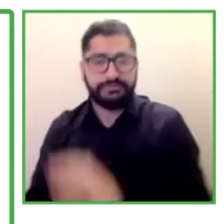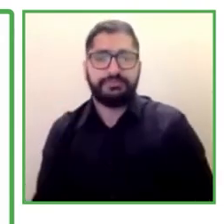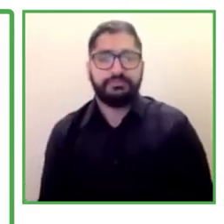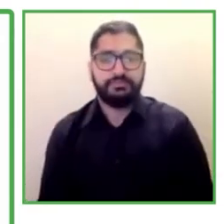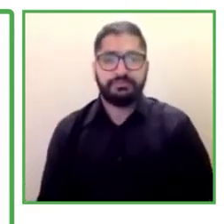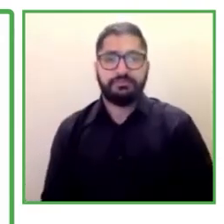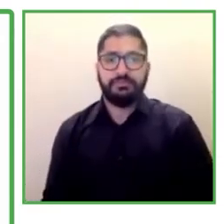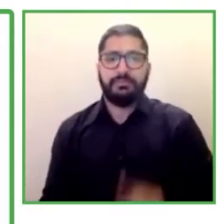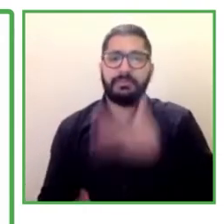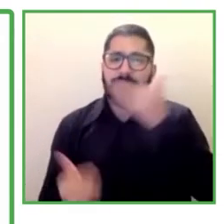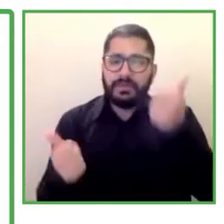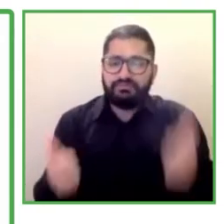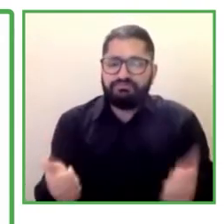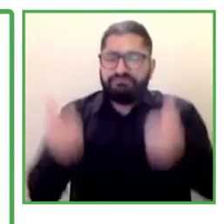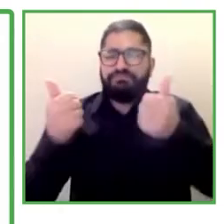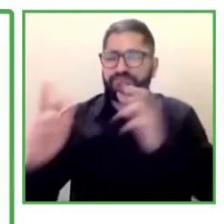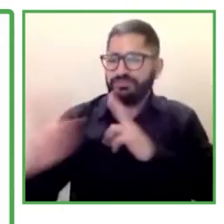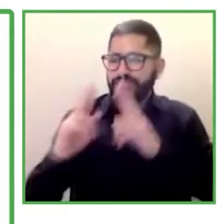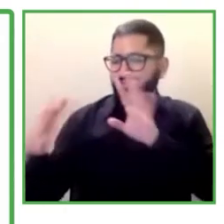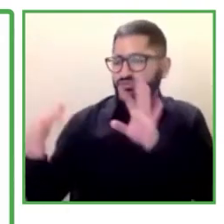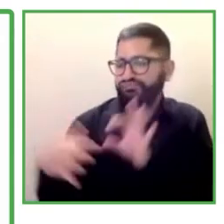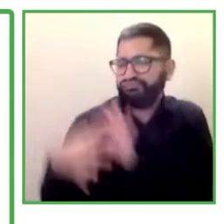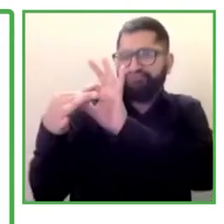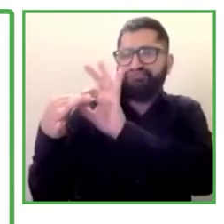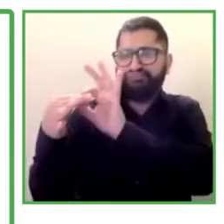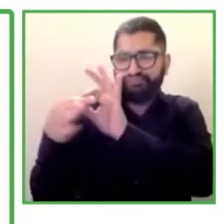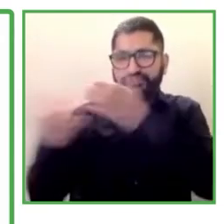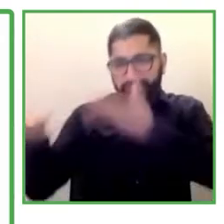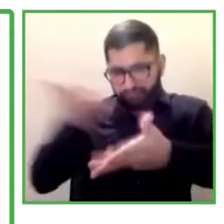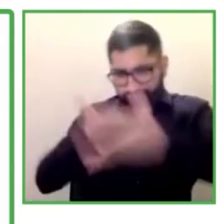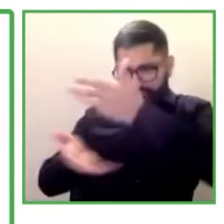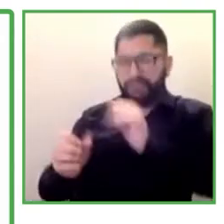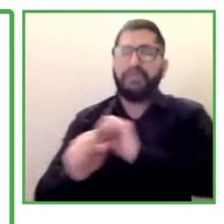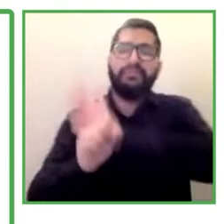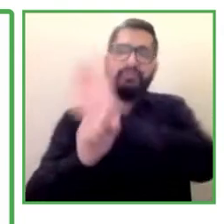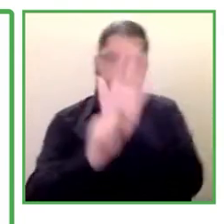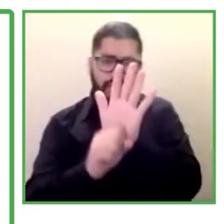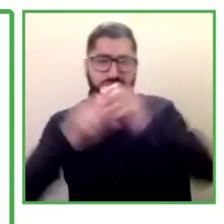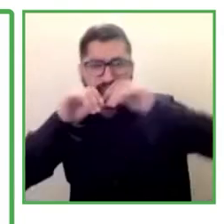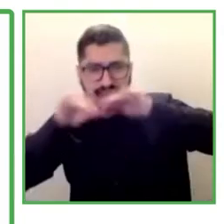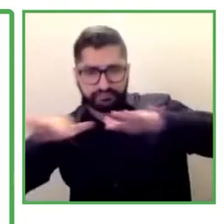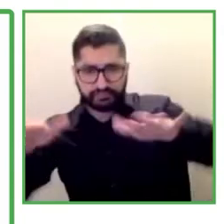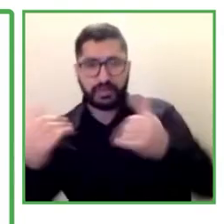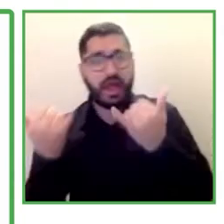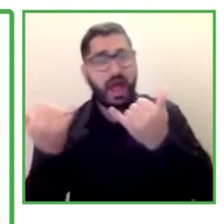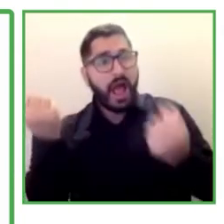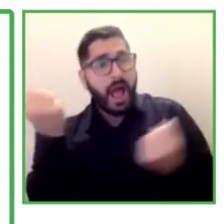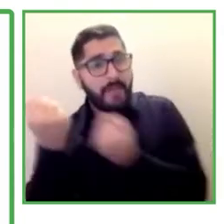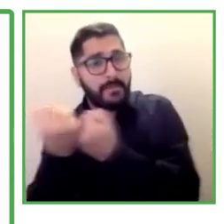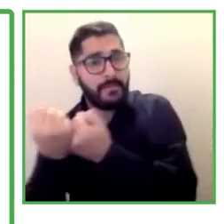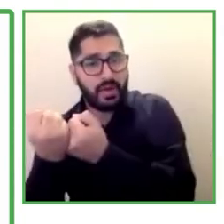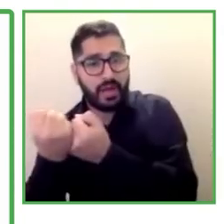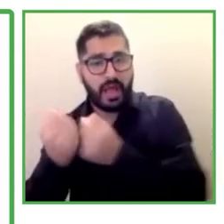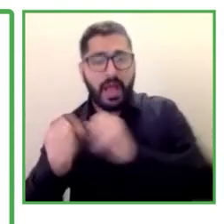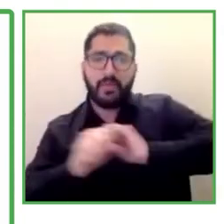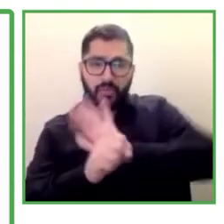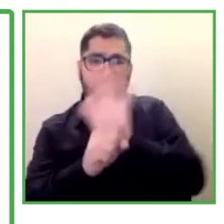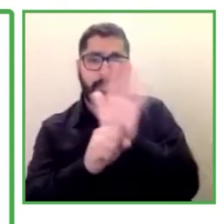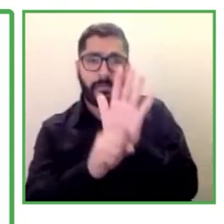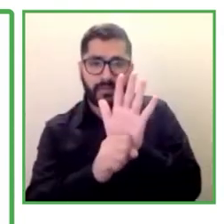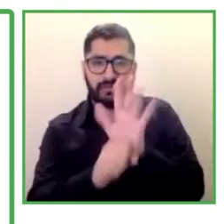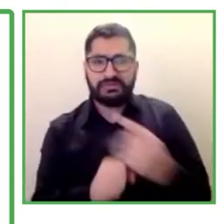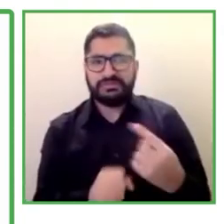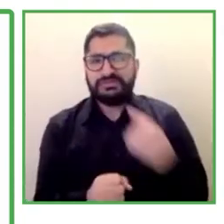la pandemia. Apoyar contra los efectos del cambio climático y también todo lo que tiene que ver